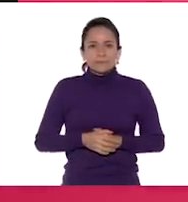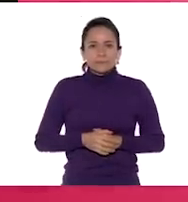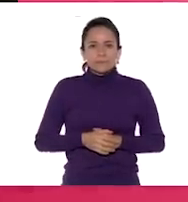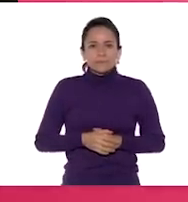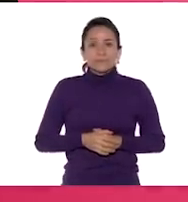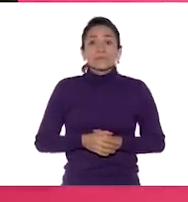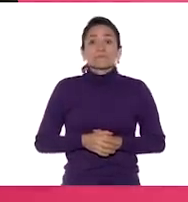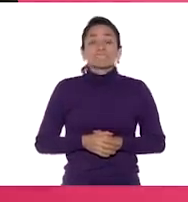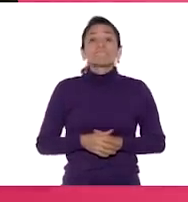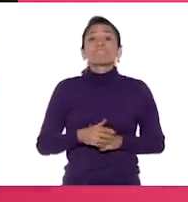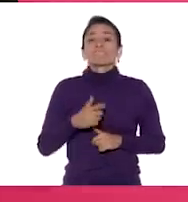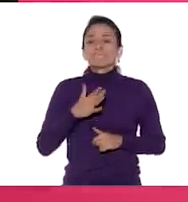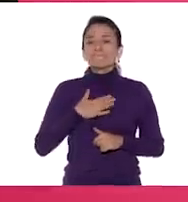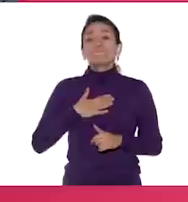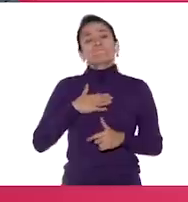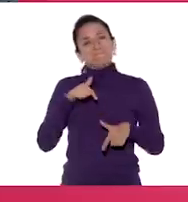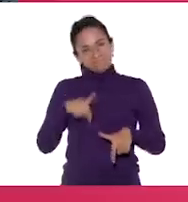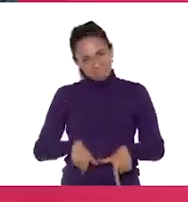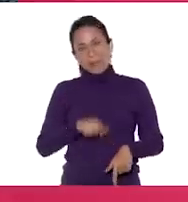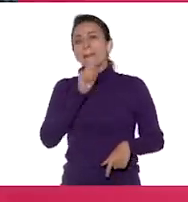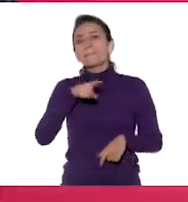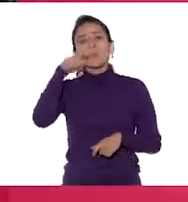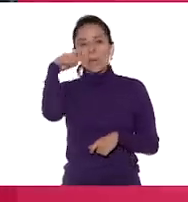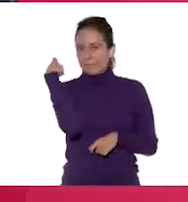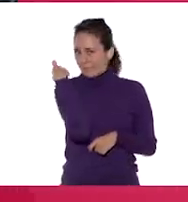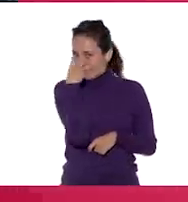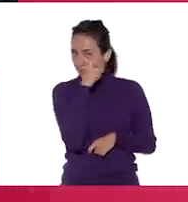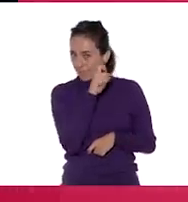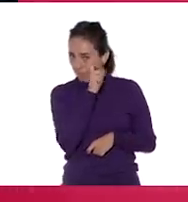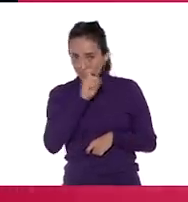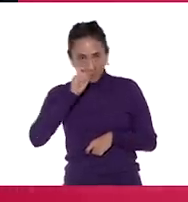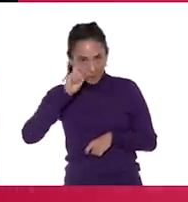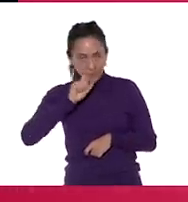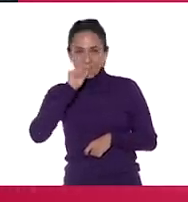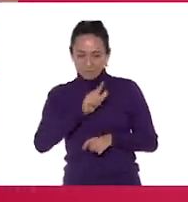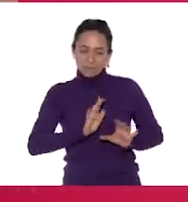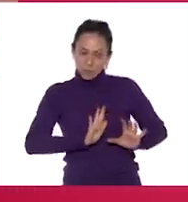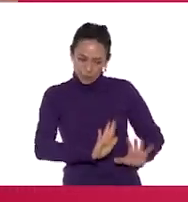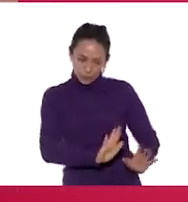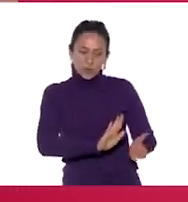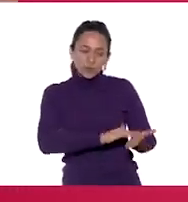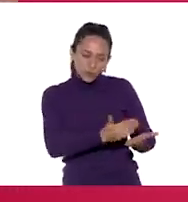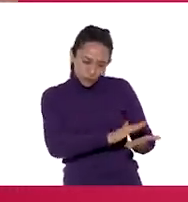Yo aquí termino de acomodar las cebollitas que son básicas para la carne asada, ¿no?